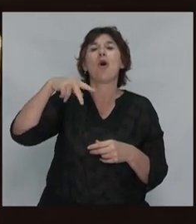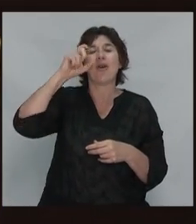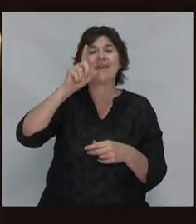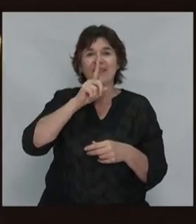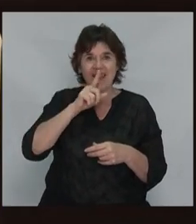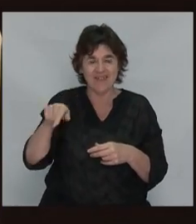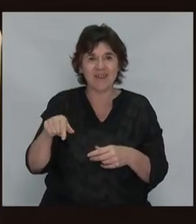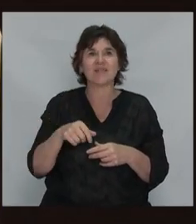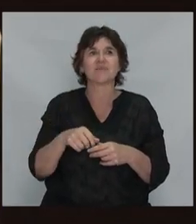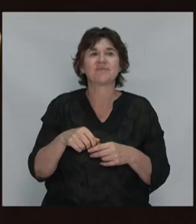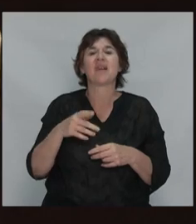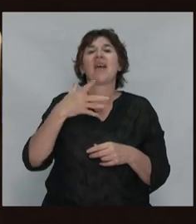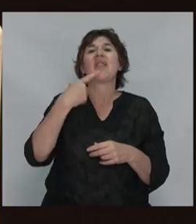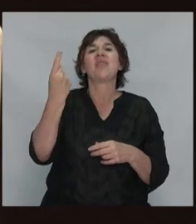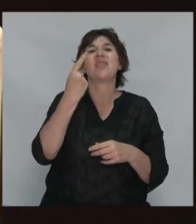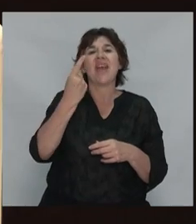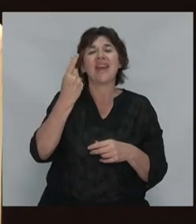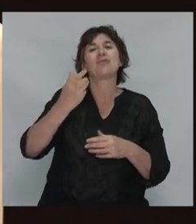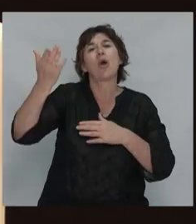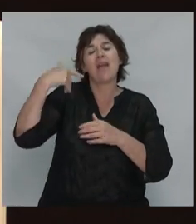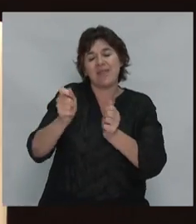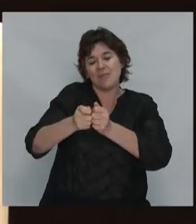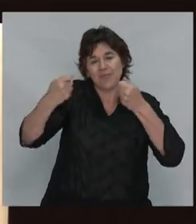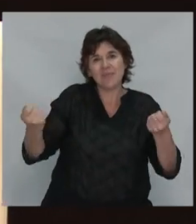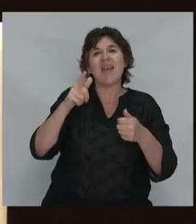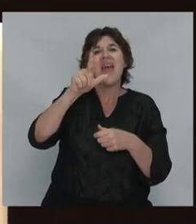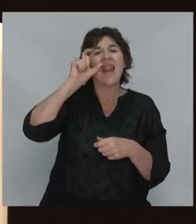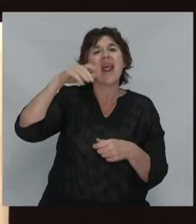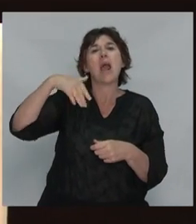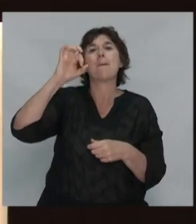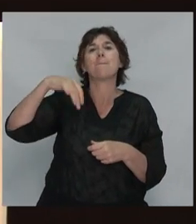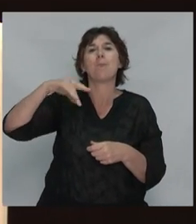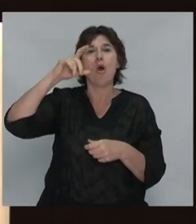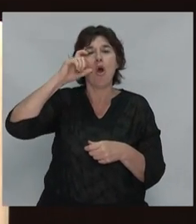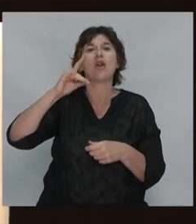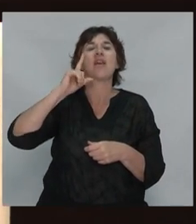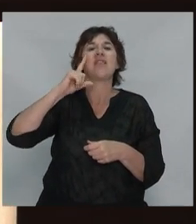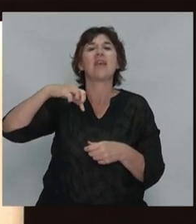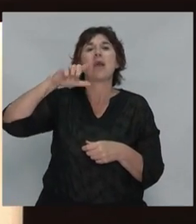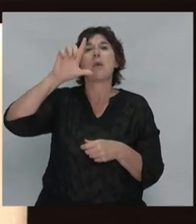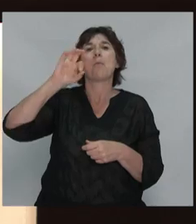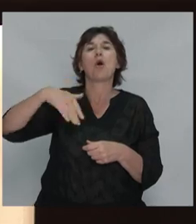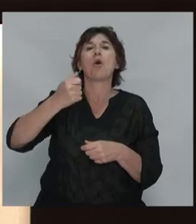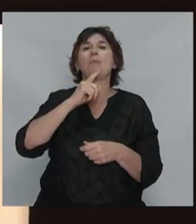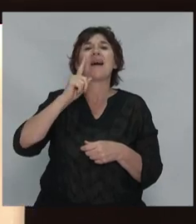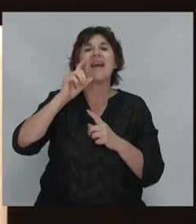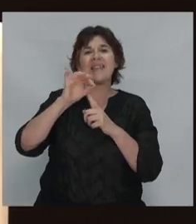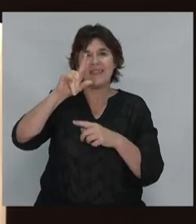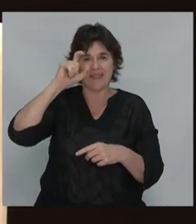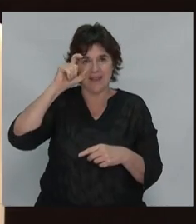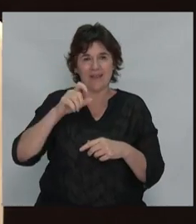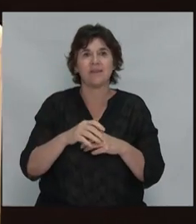ustedes y fue director de le monde diplomatique en francia ignacio seis minutos para ti